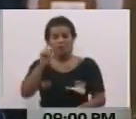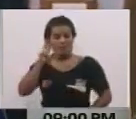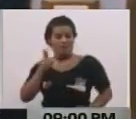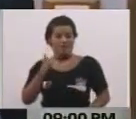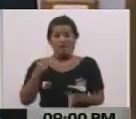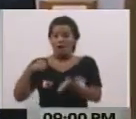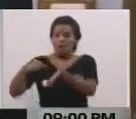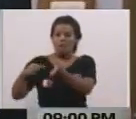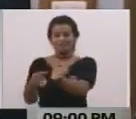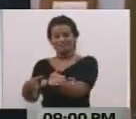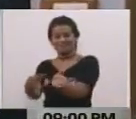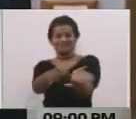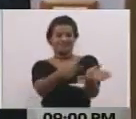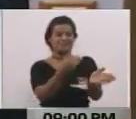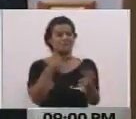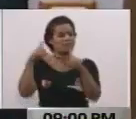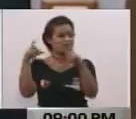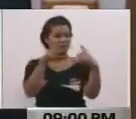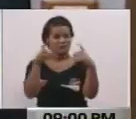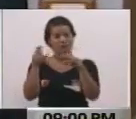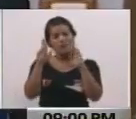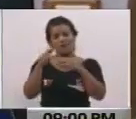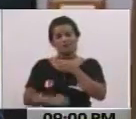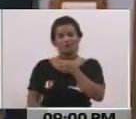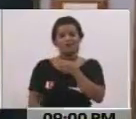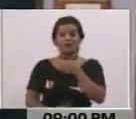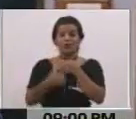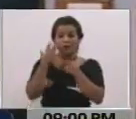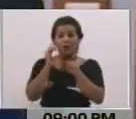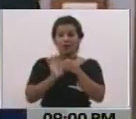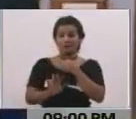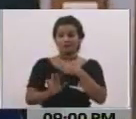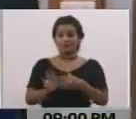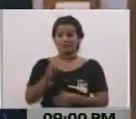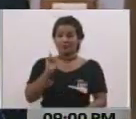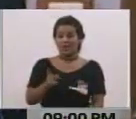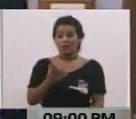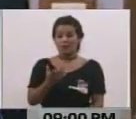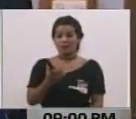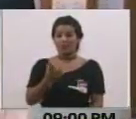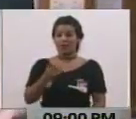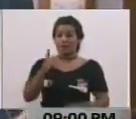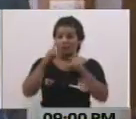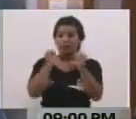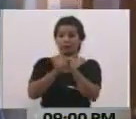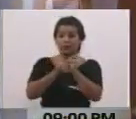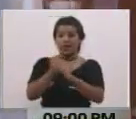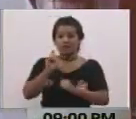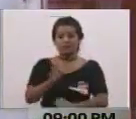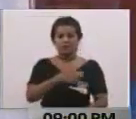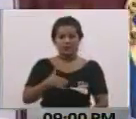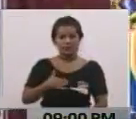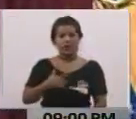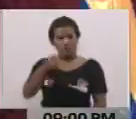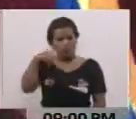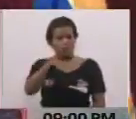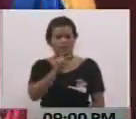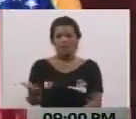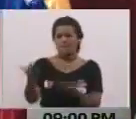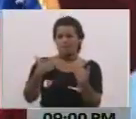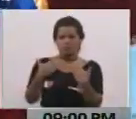un autógrafo. Y eso creo que es lo que siempre el atleta quiere, que el pueblo te apoye y